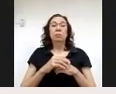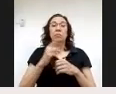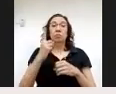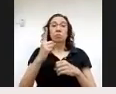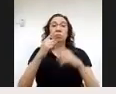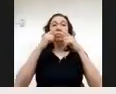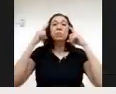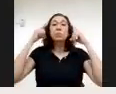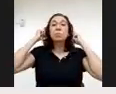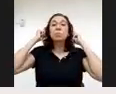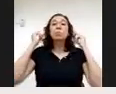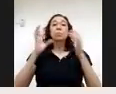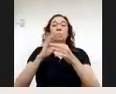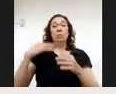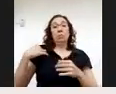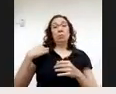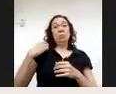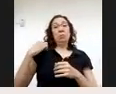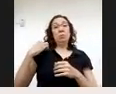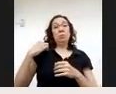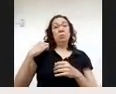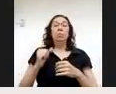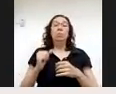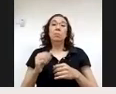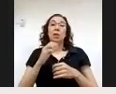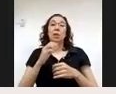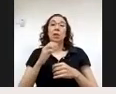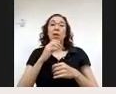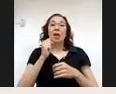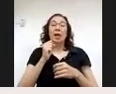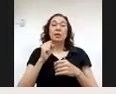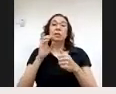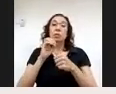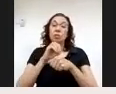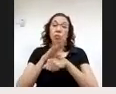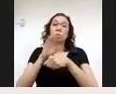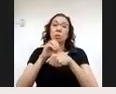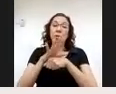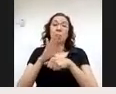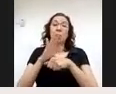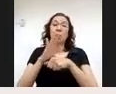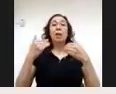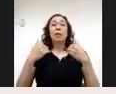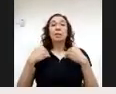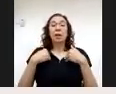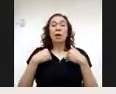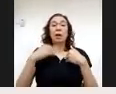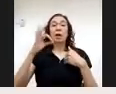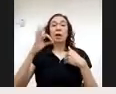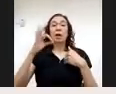una mascarilla de tela, es recomendable que tenga un filtro